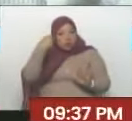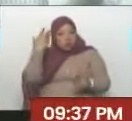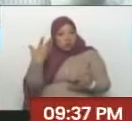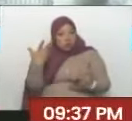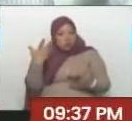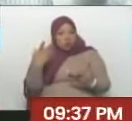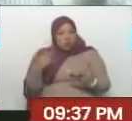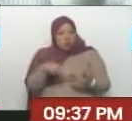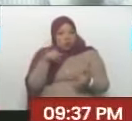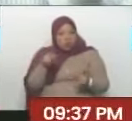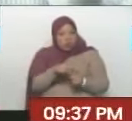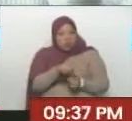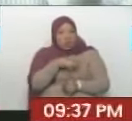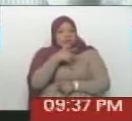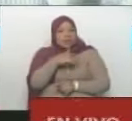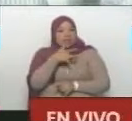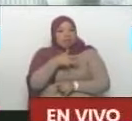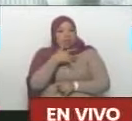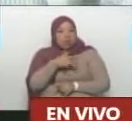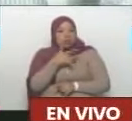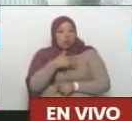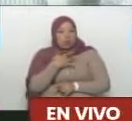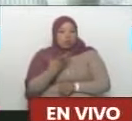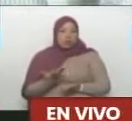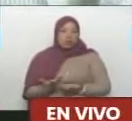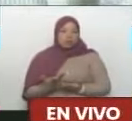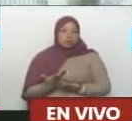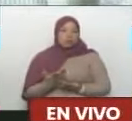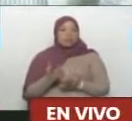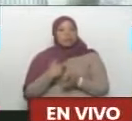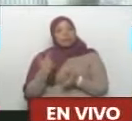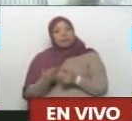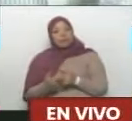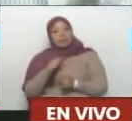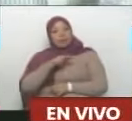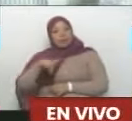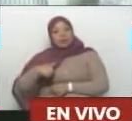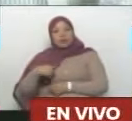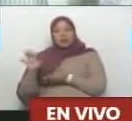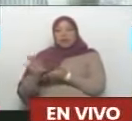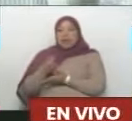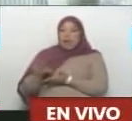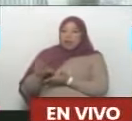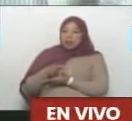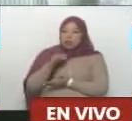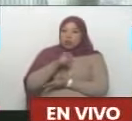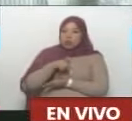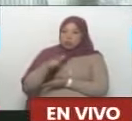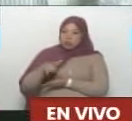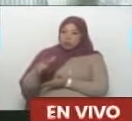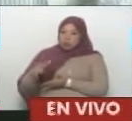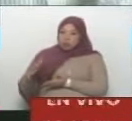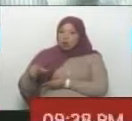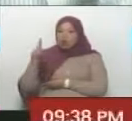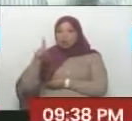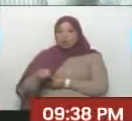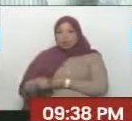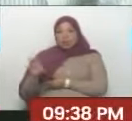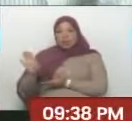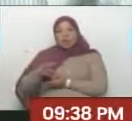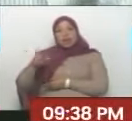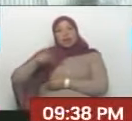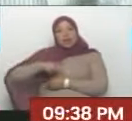desde esa espiritualidad. Y recuerdo acá entonces a nuestra cantoría, que está aquí presente también, de la